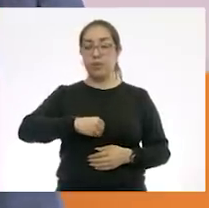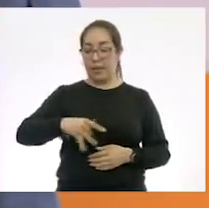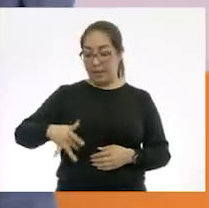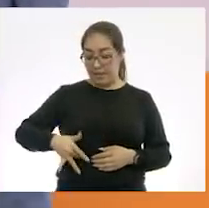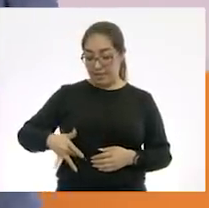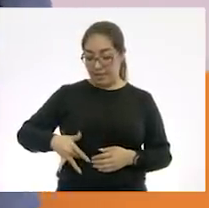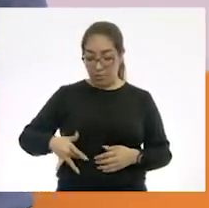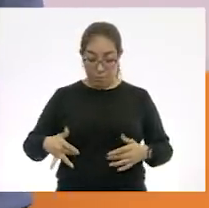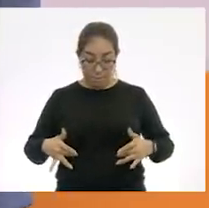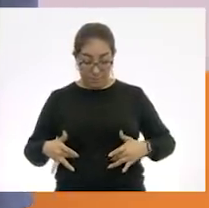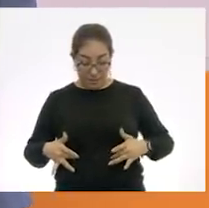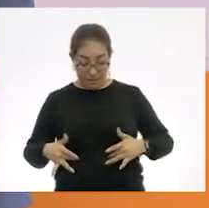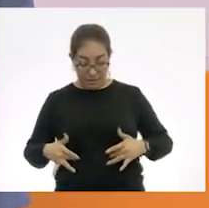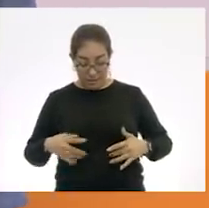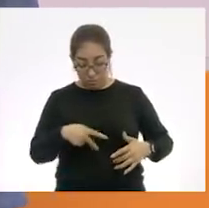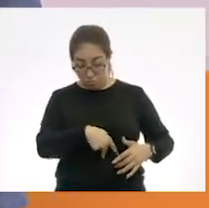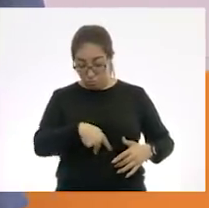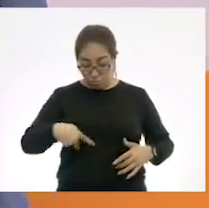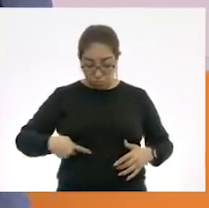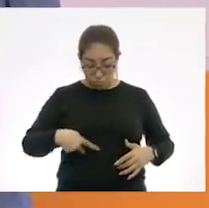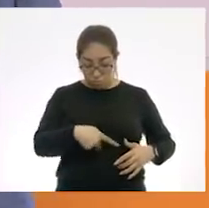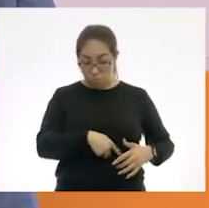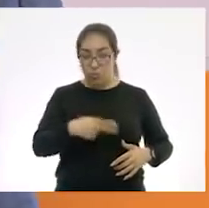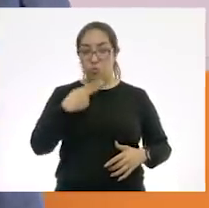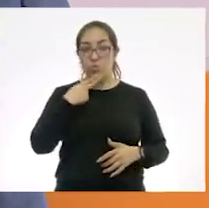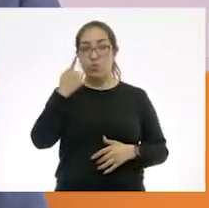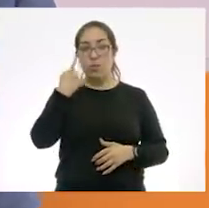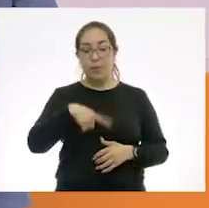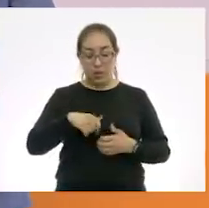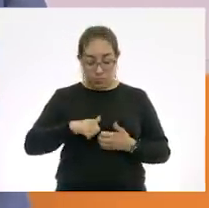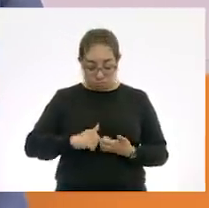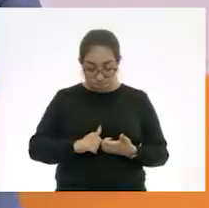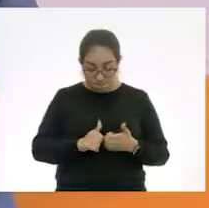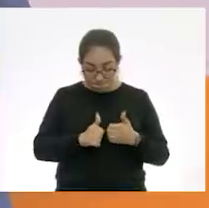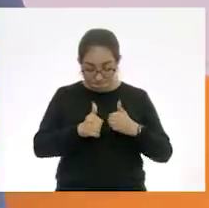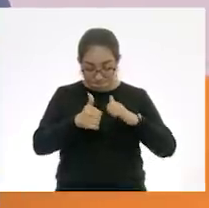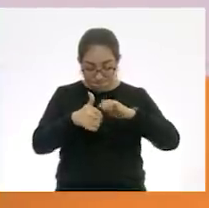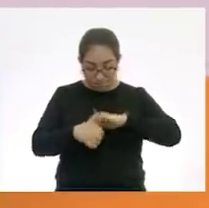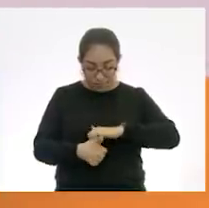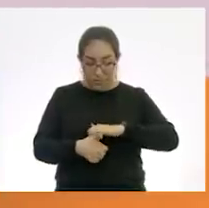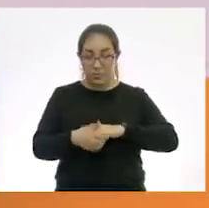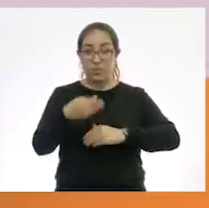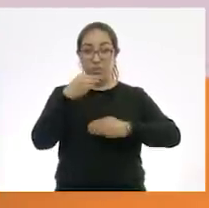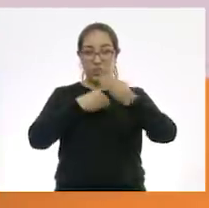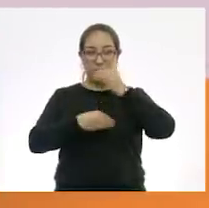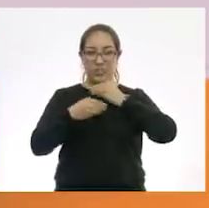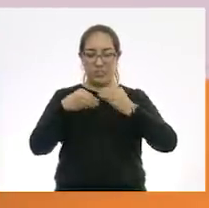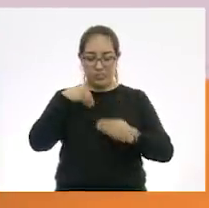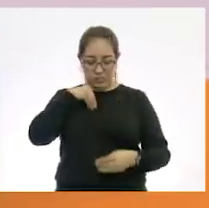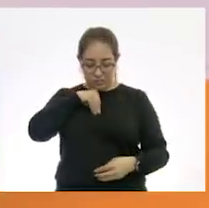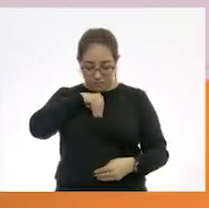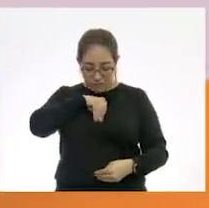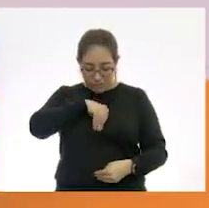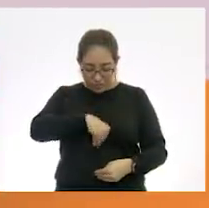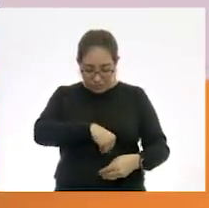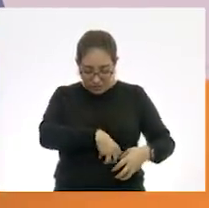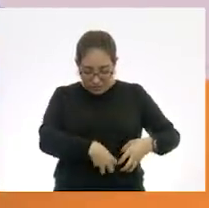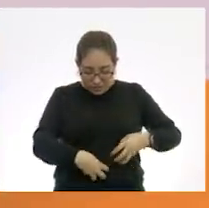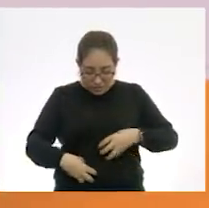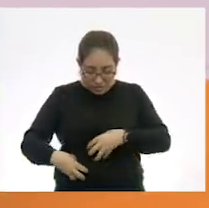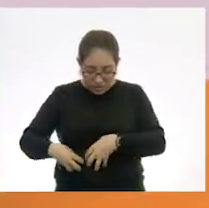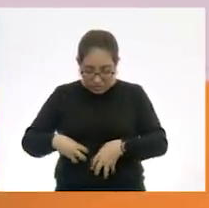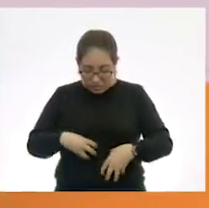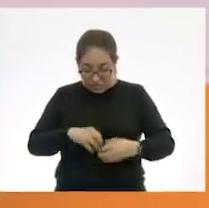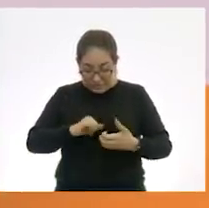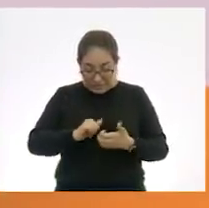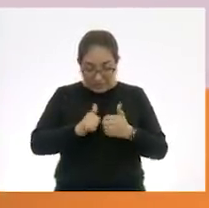los que ayudan a generar sustancias para transformar este alimento o este bolo alimenticio y pasarlo